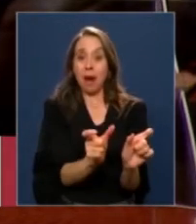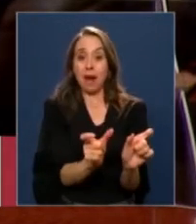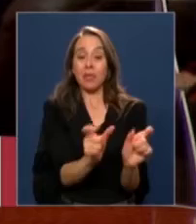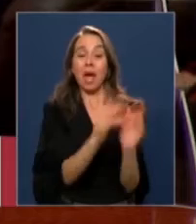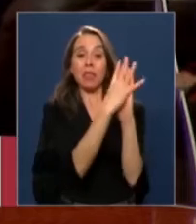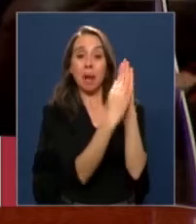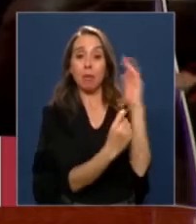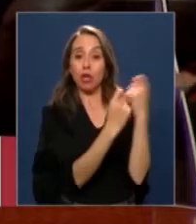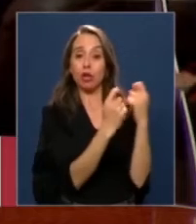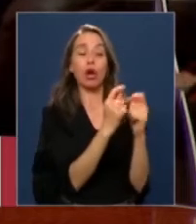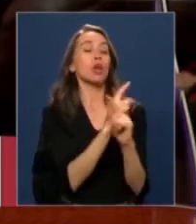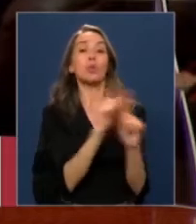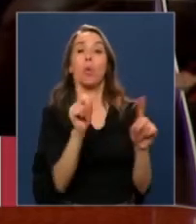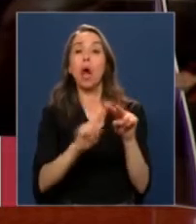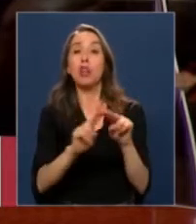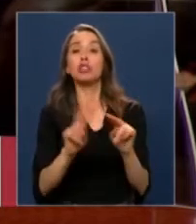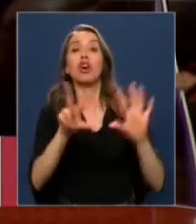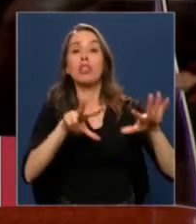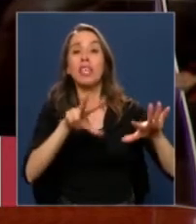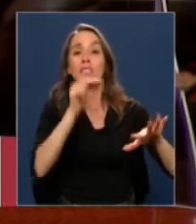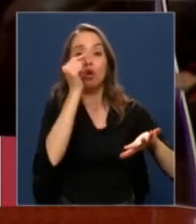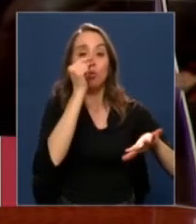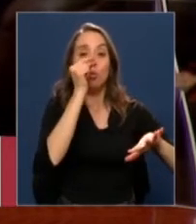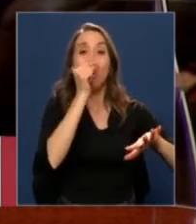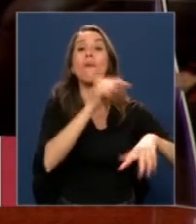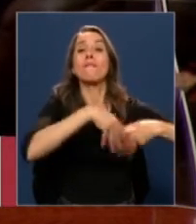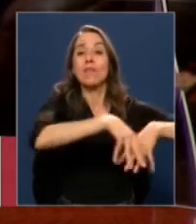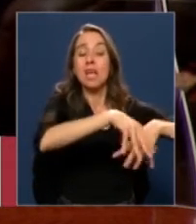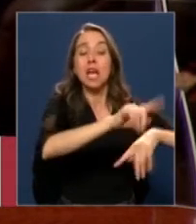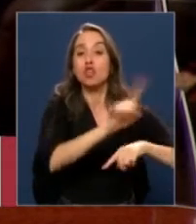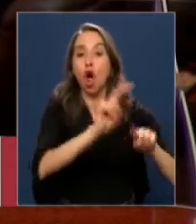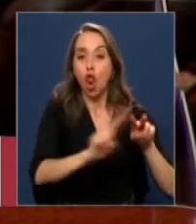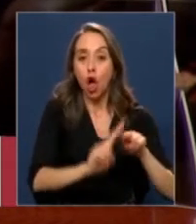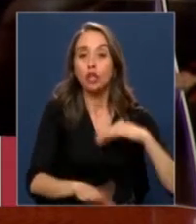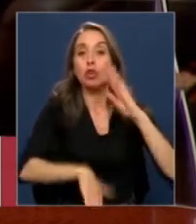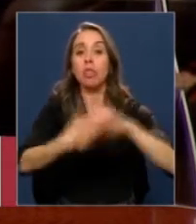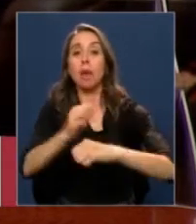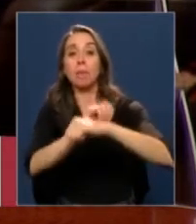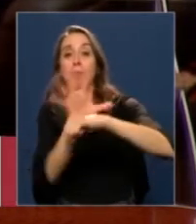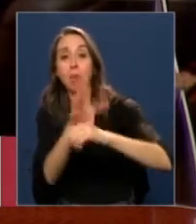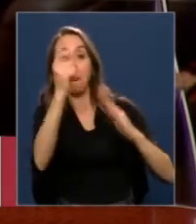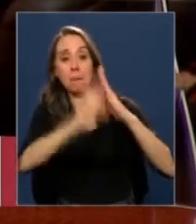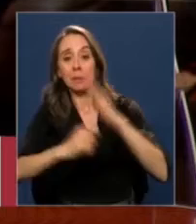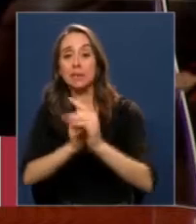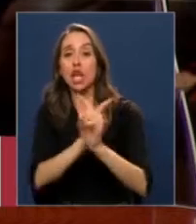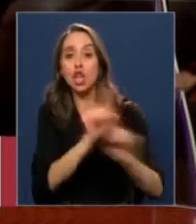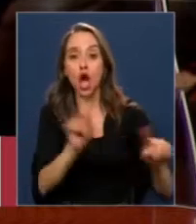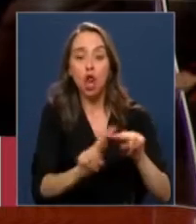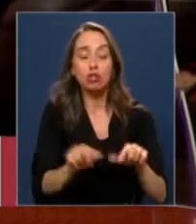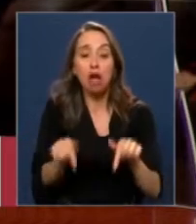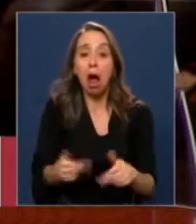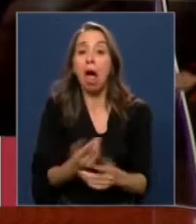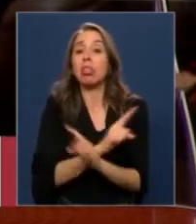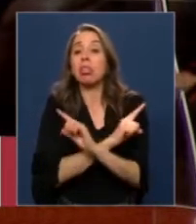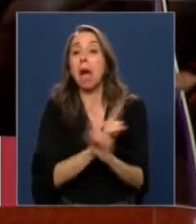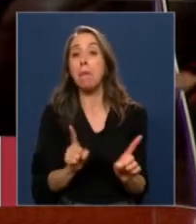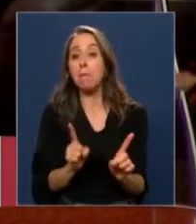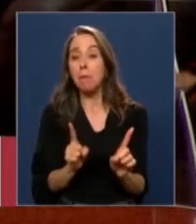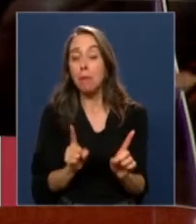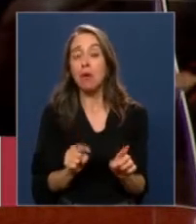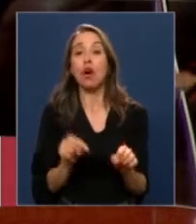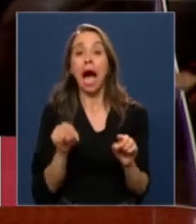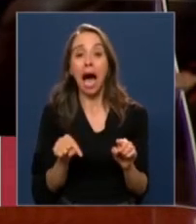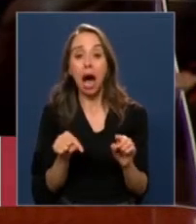no lo hicieron el 18 de octubre no lo hicieron en medio de la pandemia y no lo hacen tampoco ahora y ahora